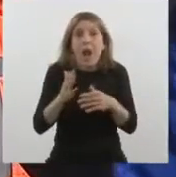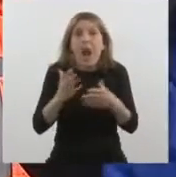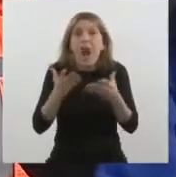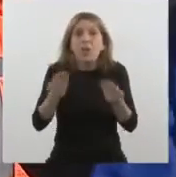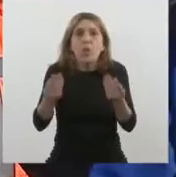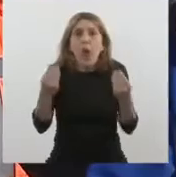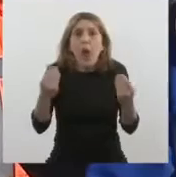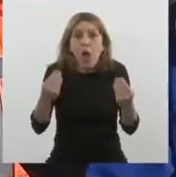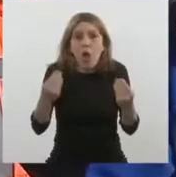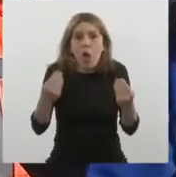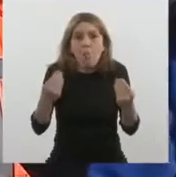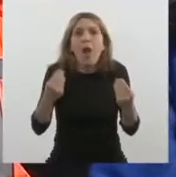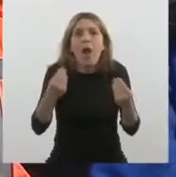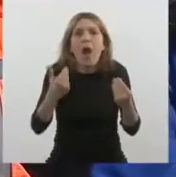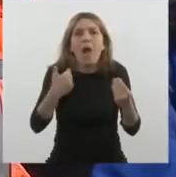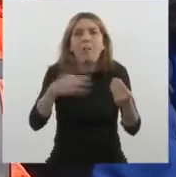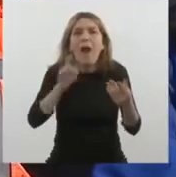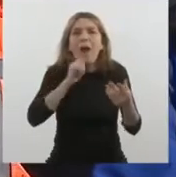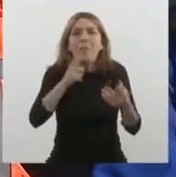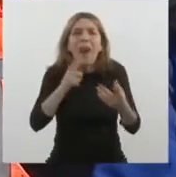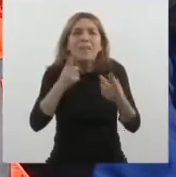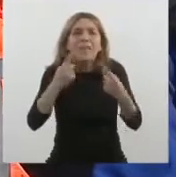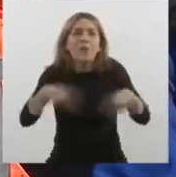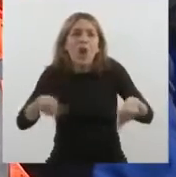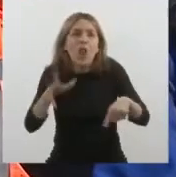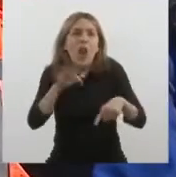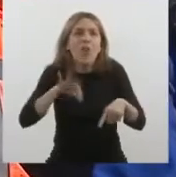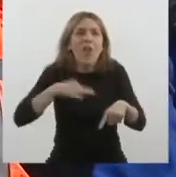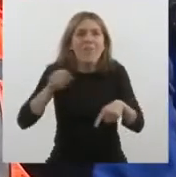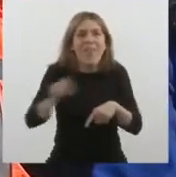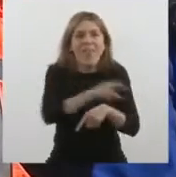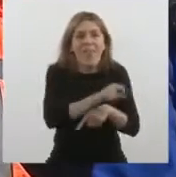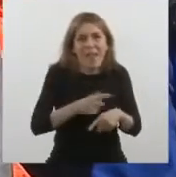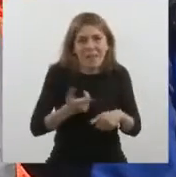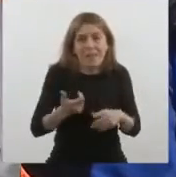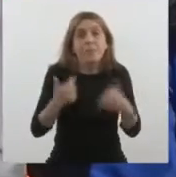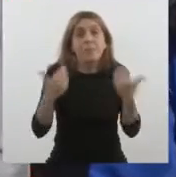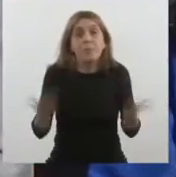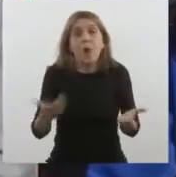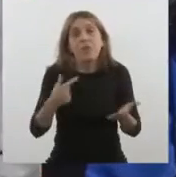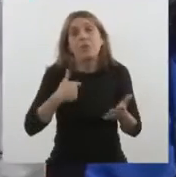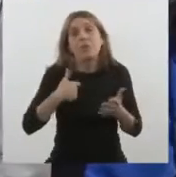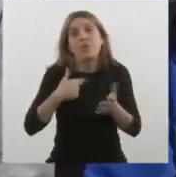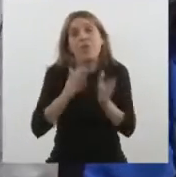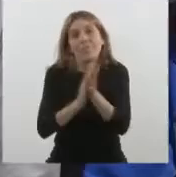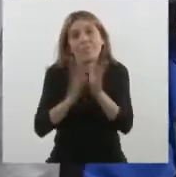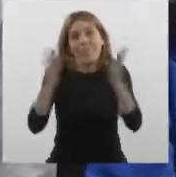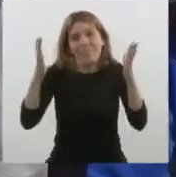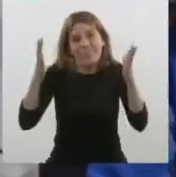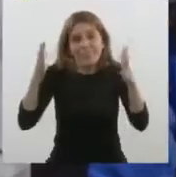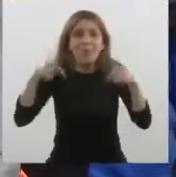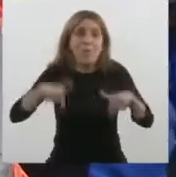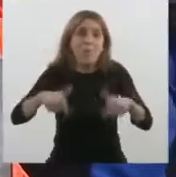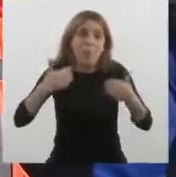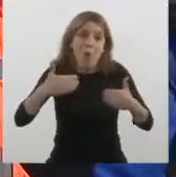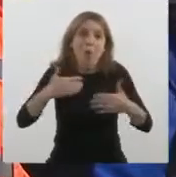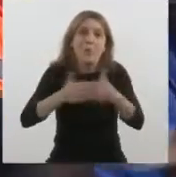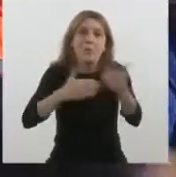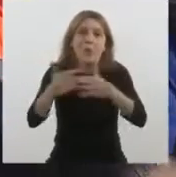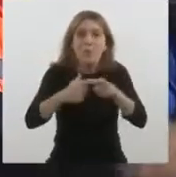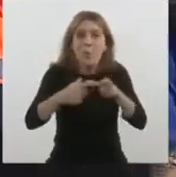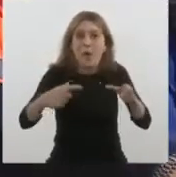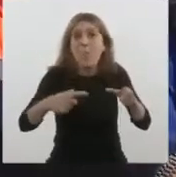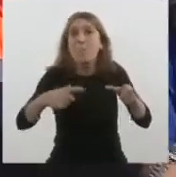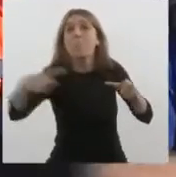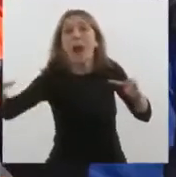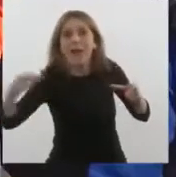fácil la tarea cotidiana y su vida cotidiana. Así que yo celebro que todo esto lo podamos hacer y celebro,